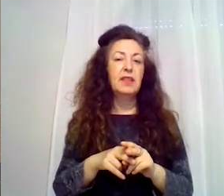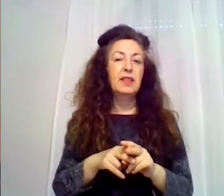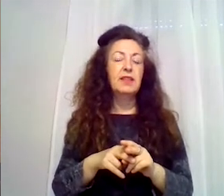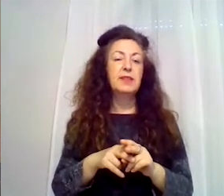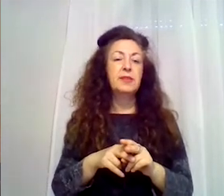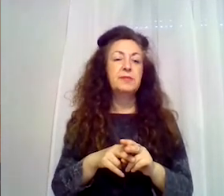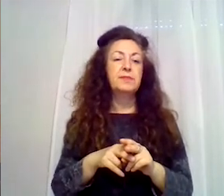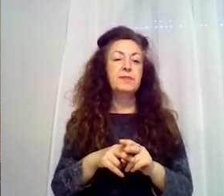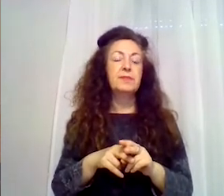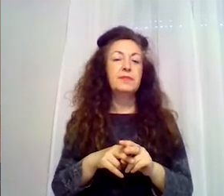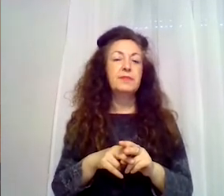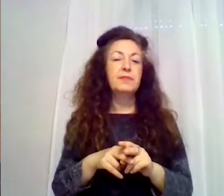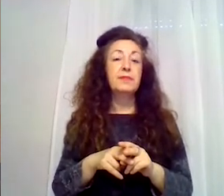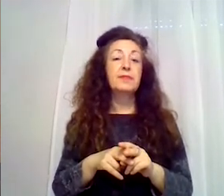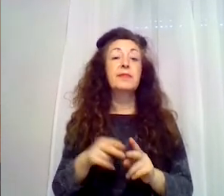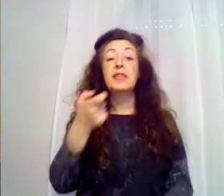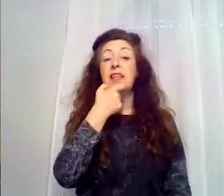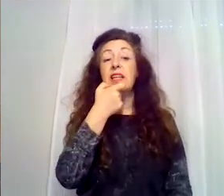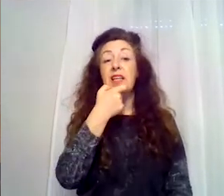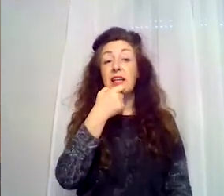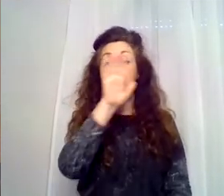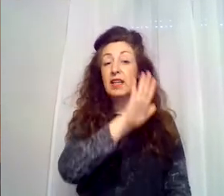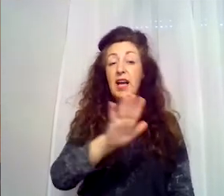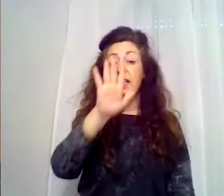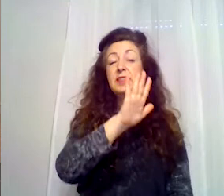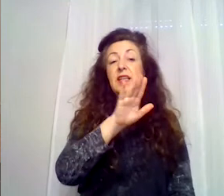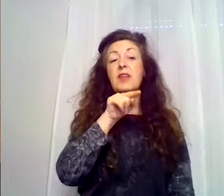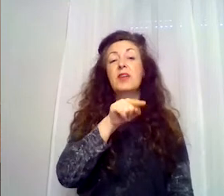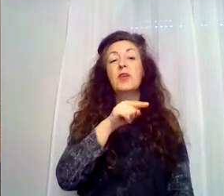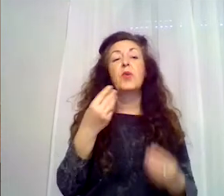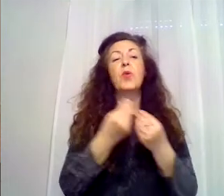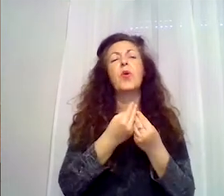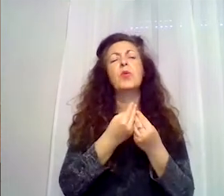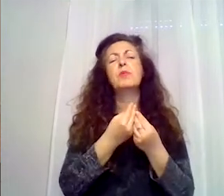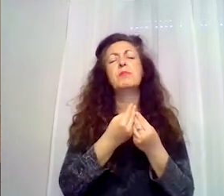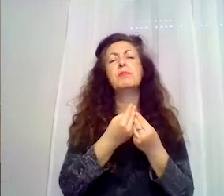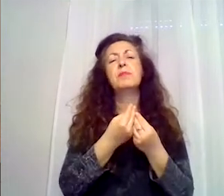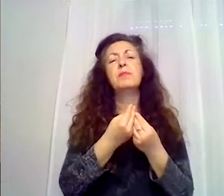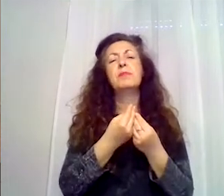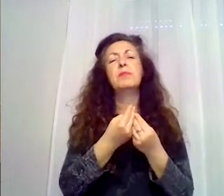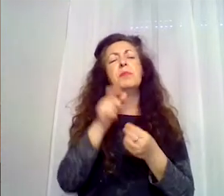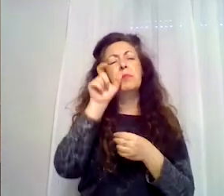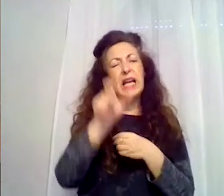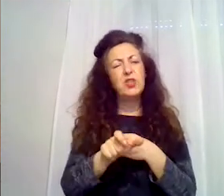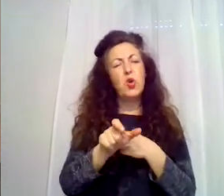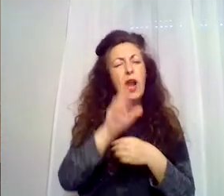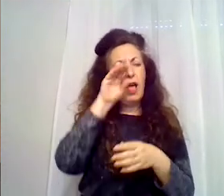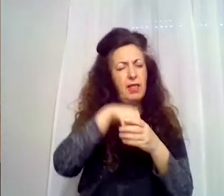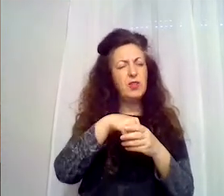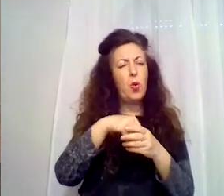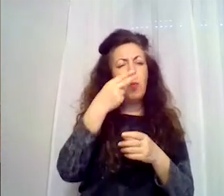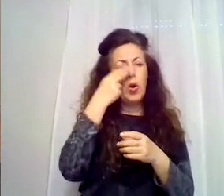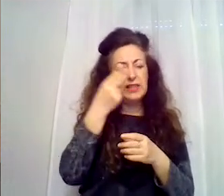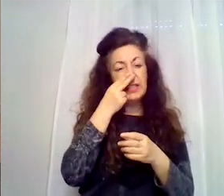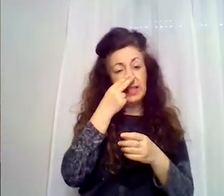Oscar Wilde. Claude Le Petit fue quemado en la hoguera en París por sodomita, que las hogueras no eran todas